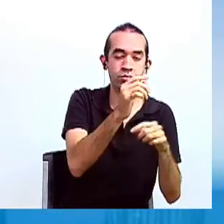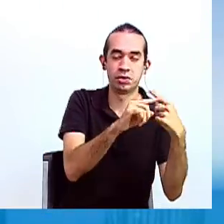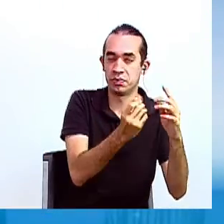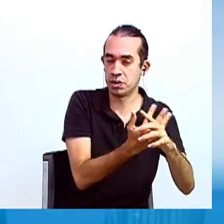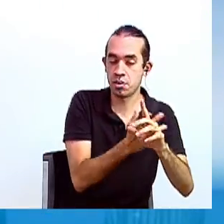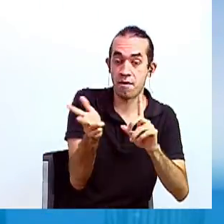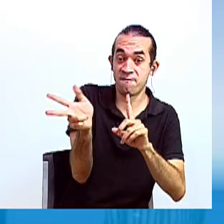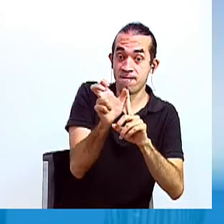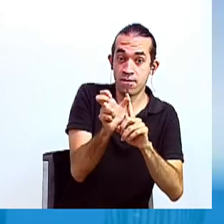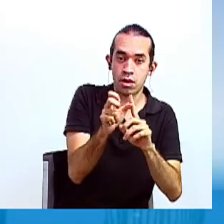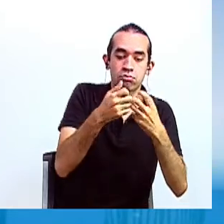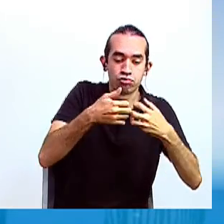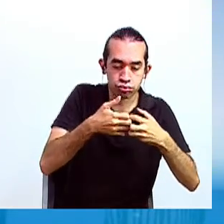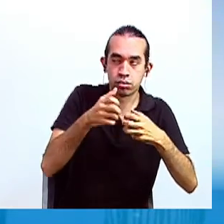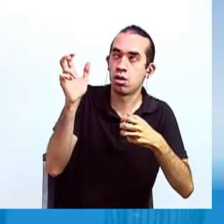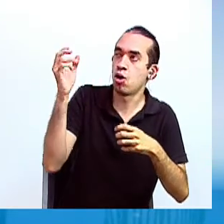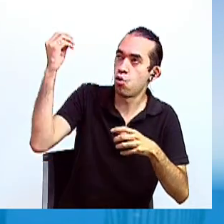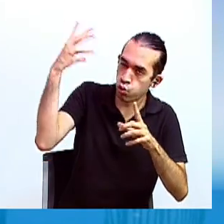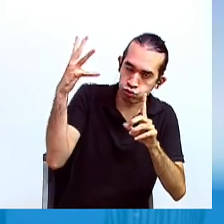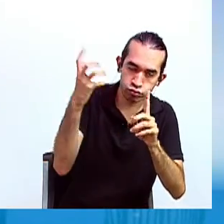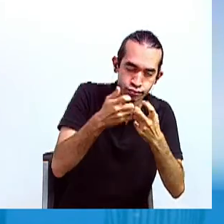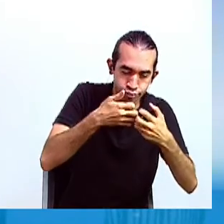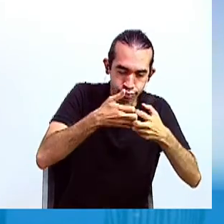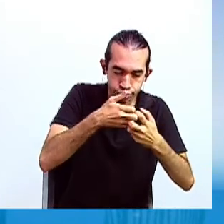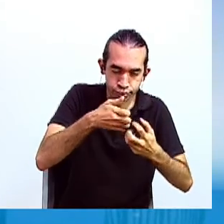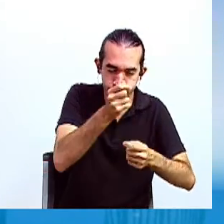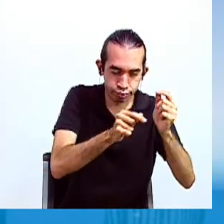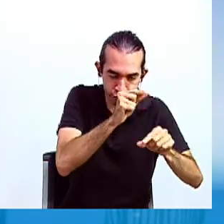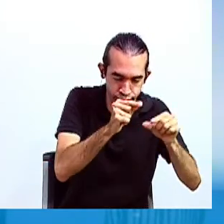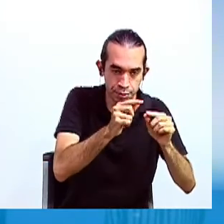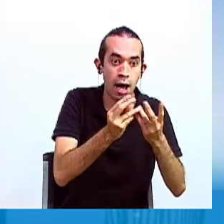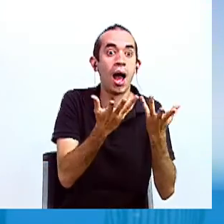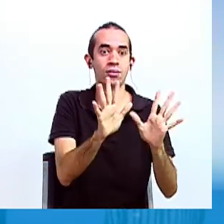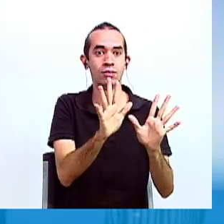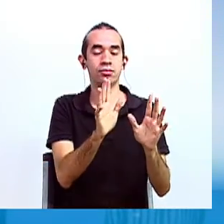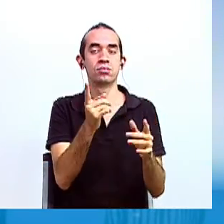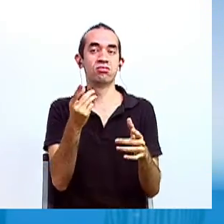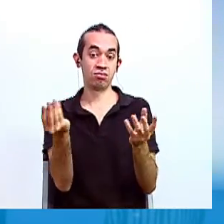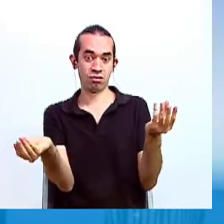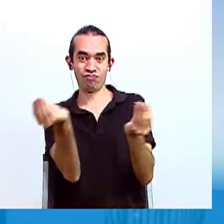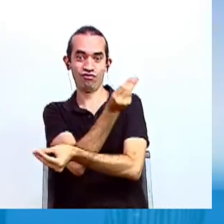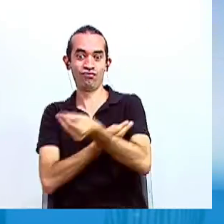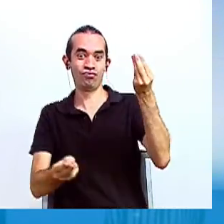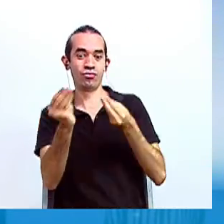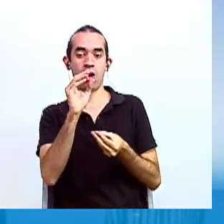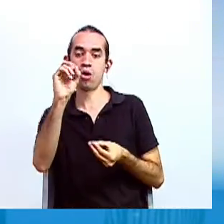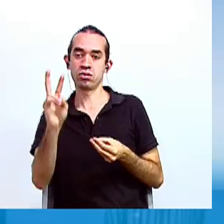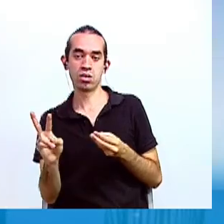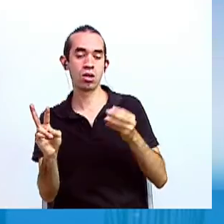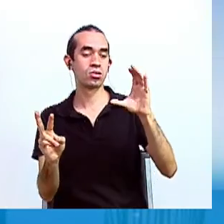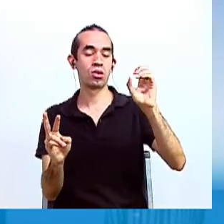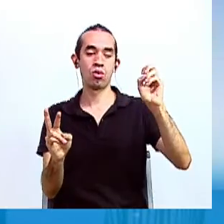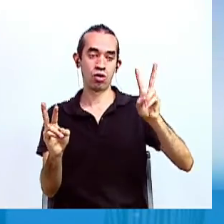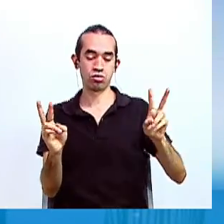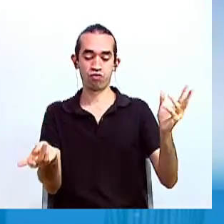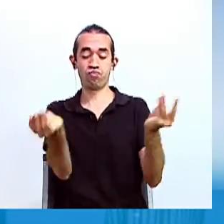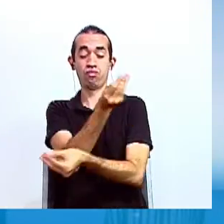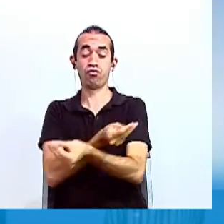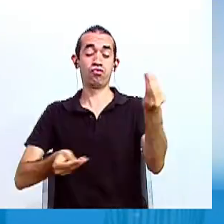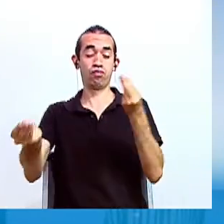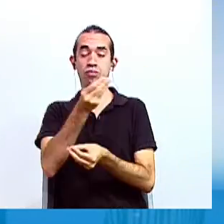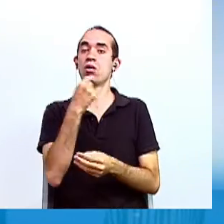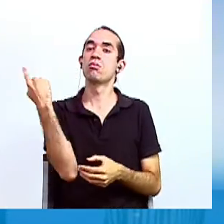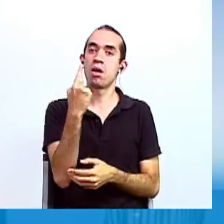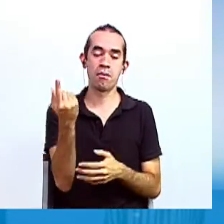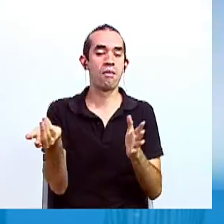de la fotosíntesis. De esta forma hay un intercambio entre oxígeno y dióxido de carbono todo el tiempo. Los vuelven